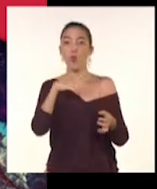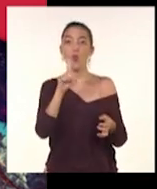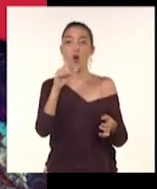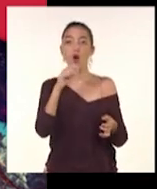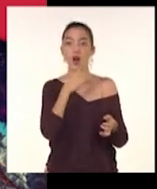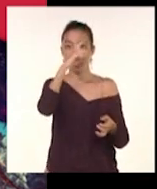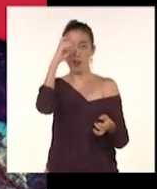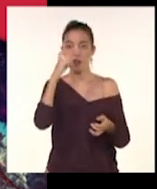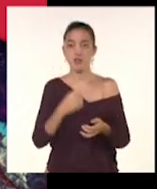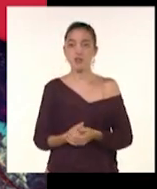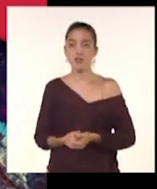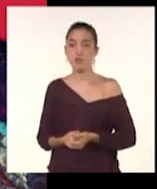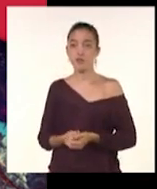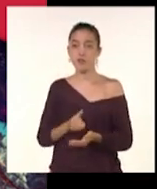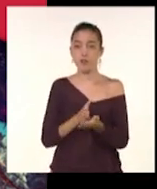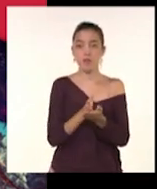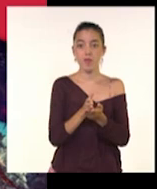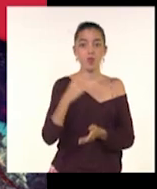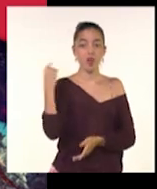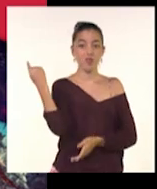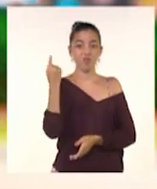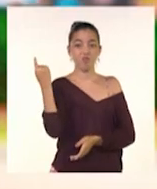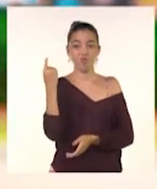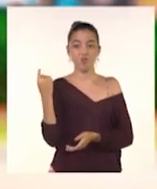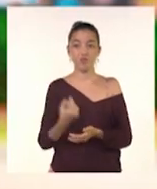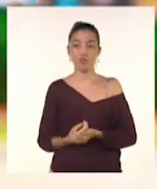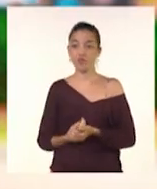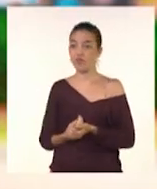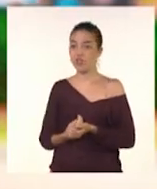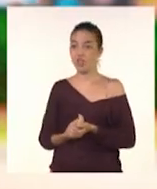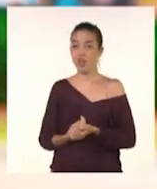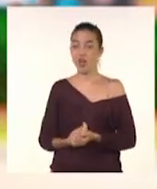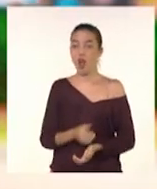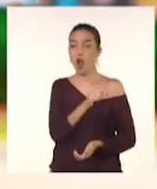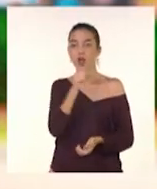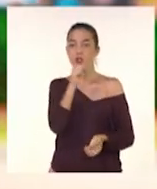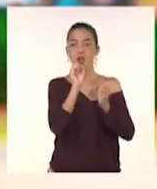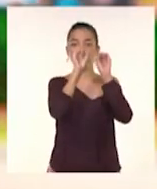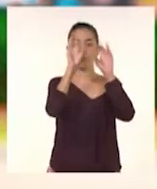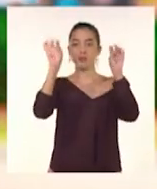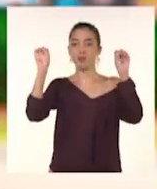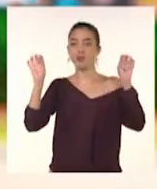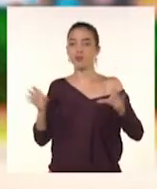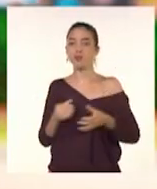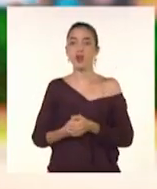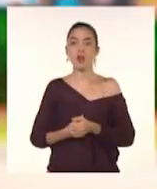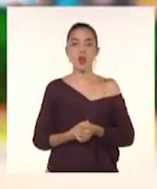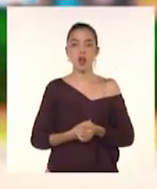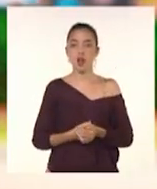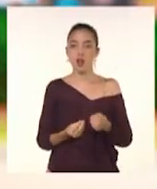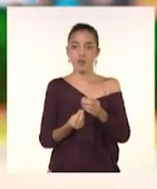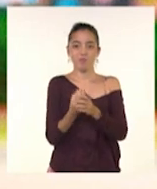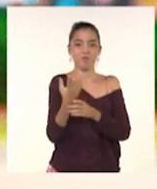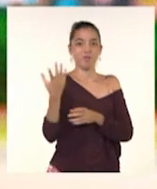su carrera en solitario difundió varios éxitos que incrementaron su popularidad en Cuba y Estados Unidos, particularmente entre los